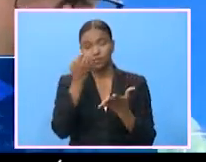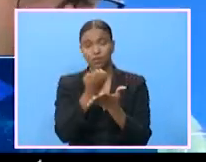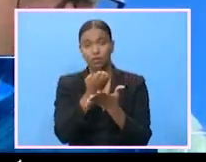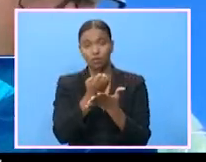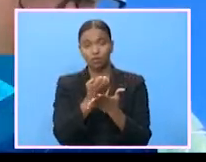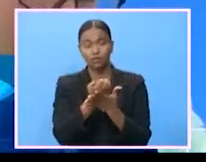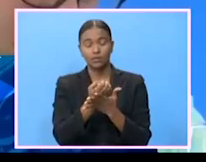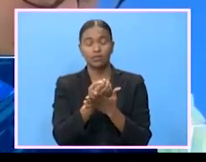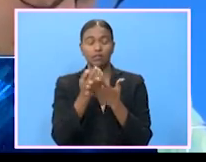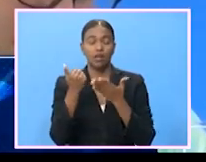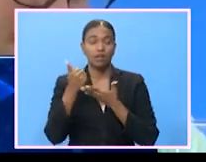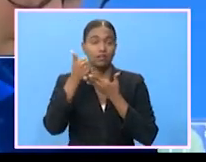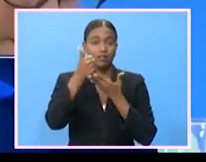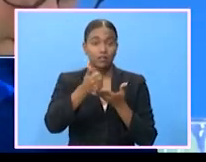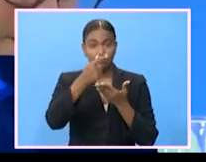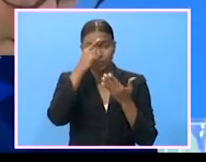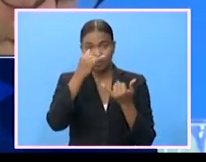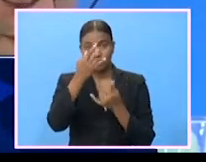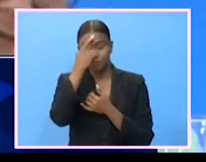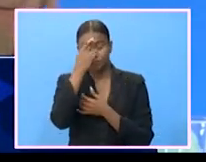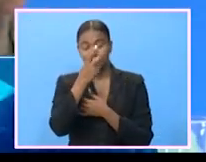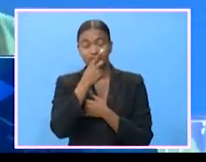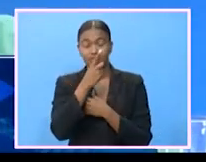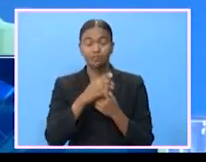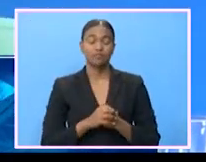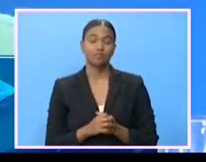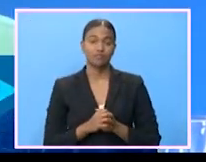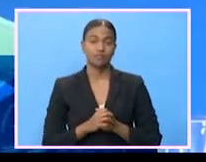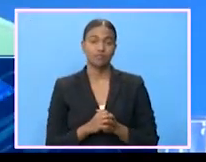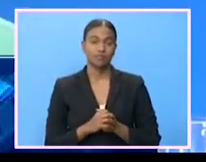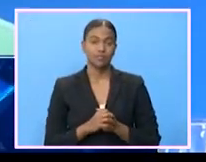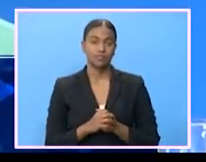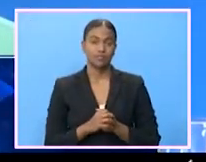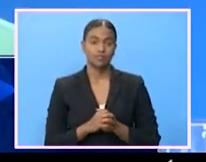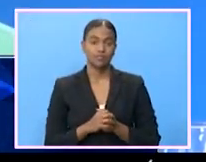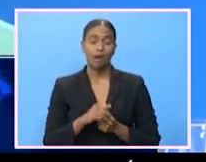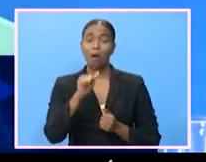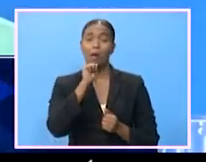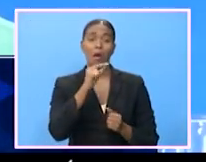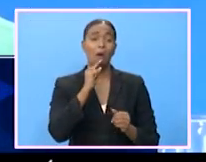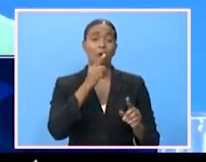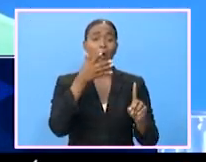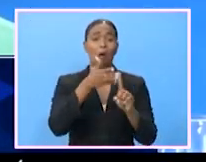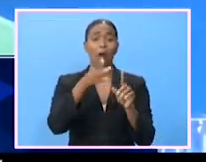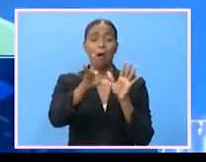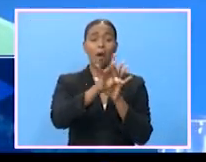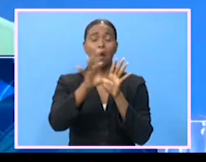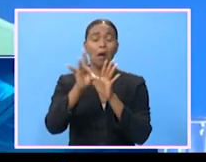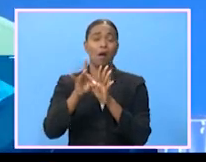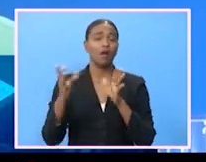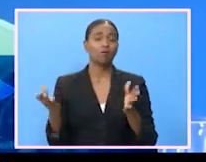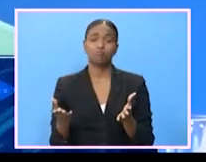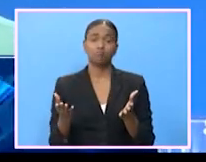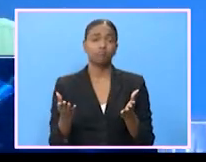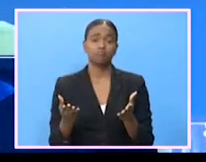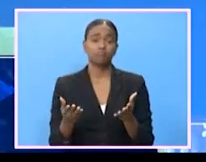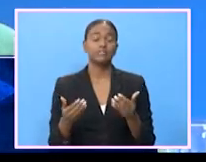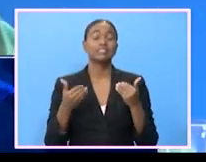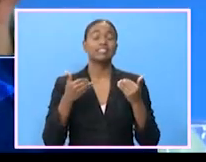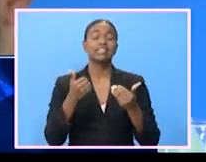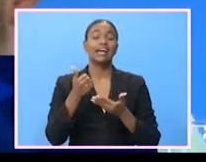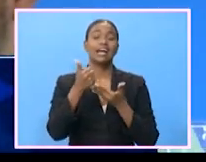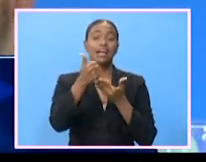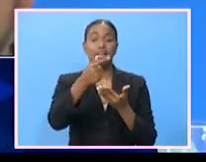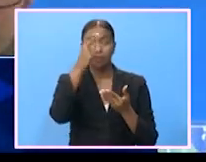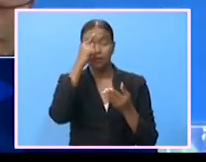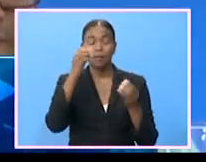economía pujante del país. No es al azar el merecido atributo de ser